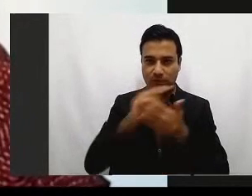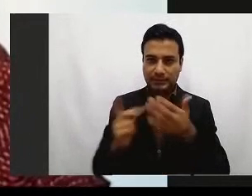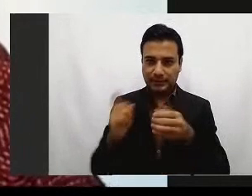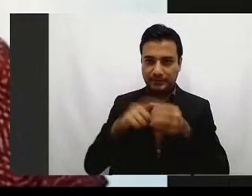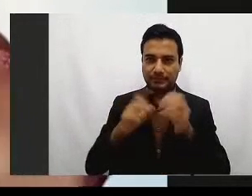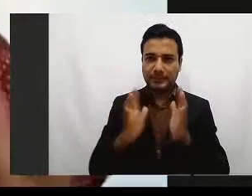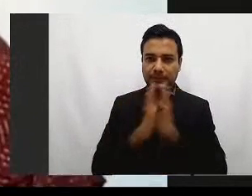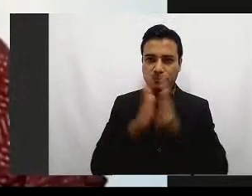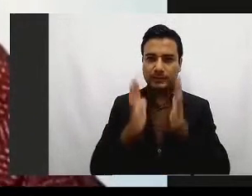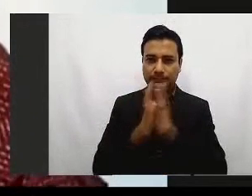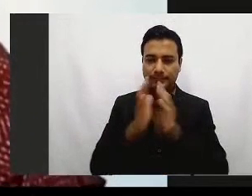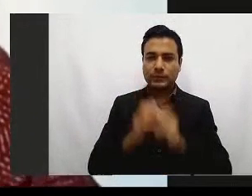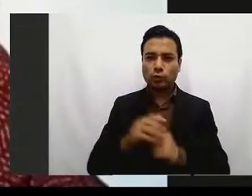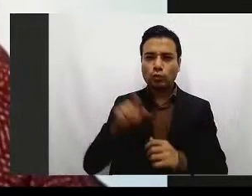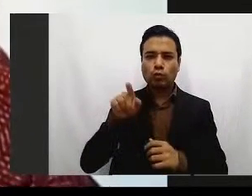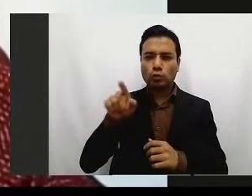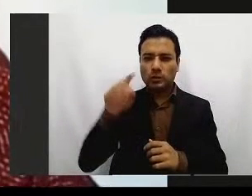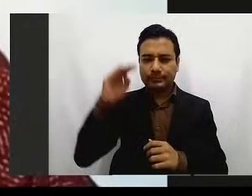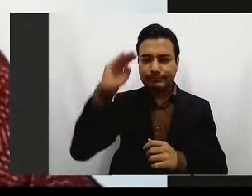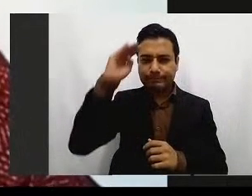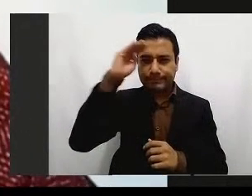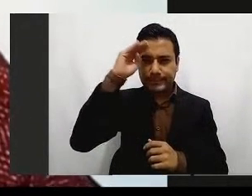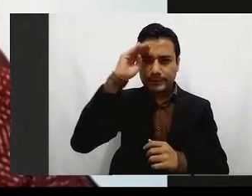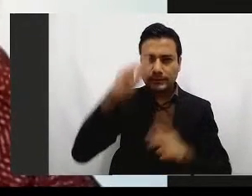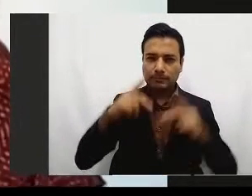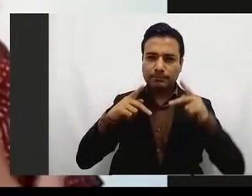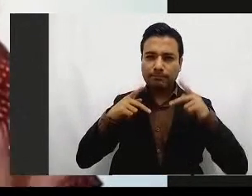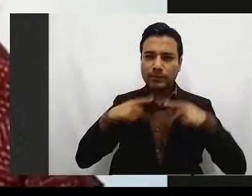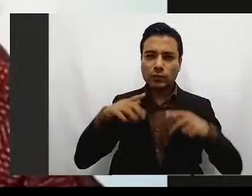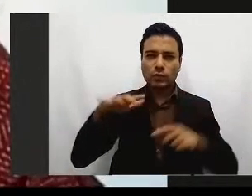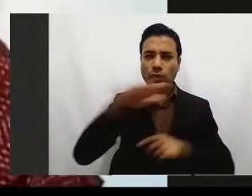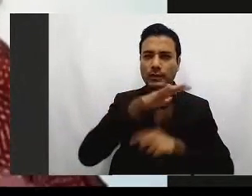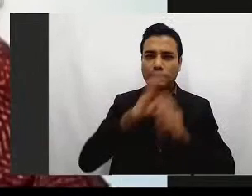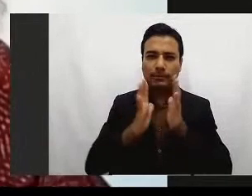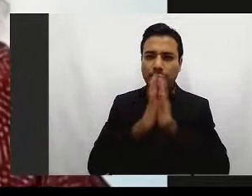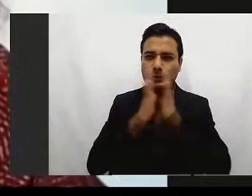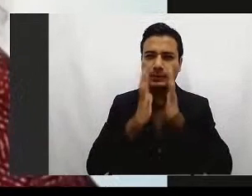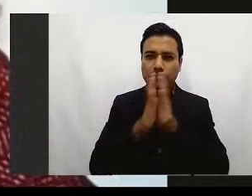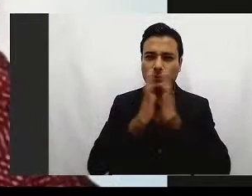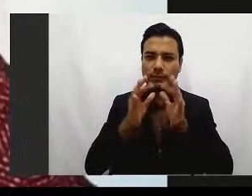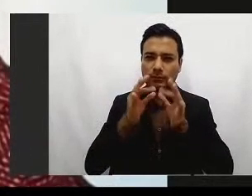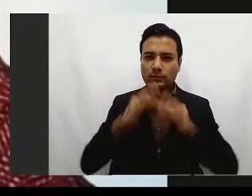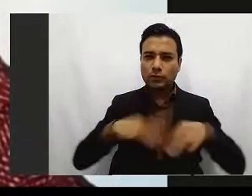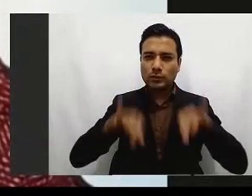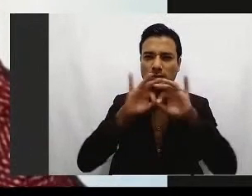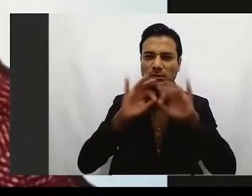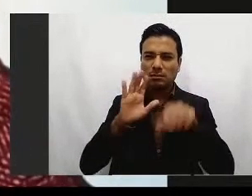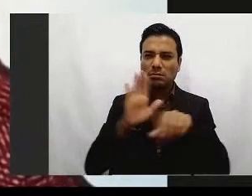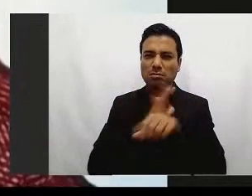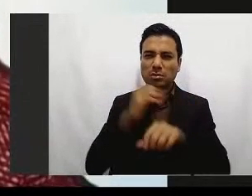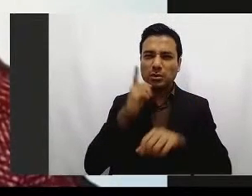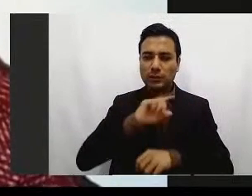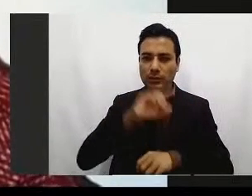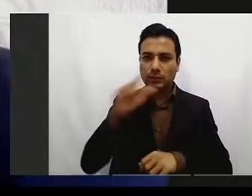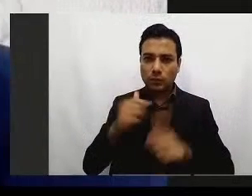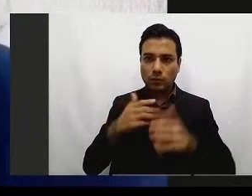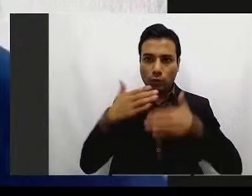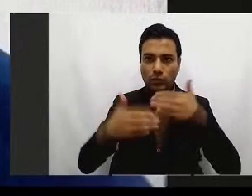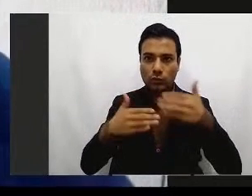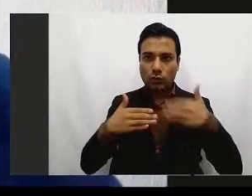crees o por qué crees que es importante la participación ciudadana y cómo esta puede mejorar la confianza en los procesos?